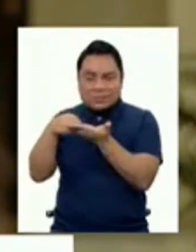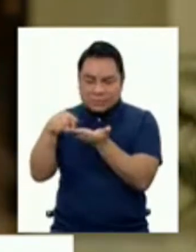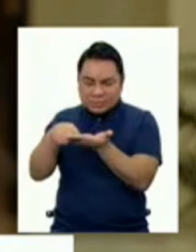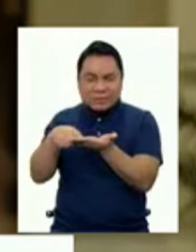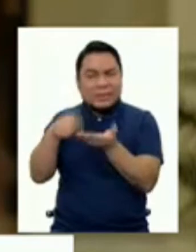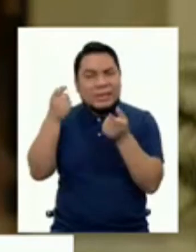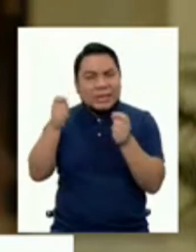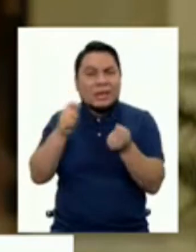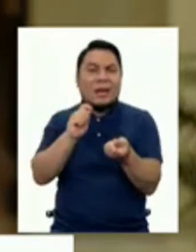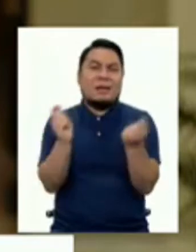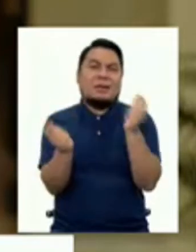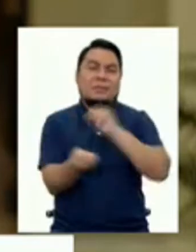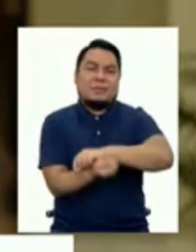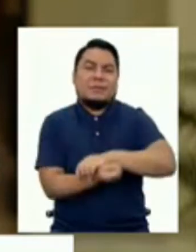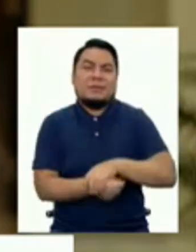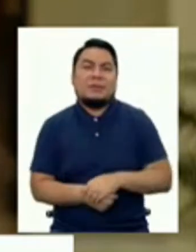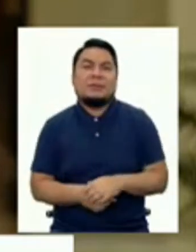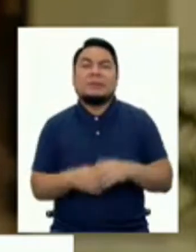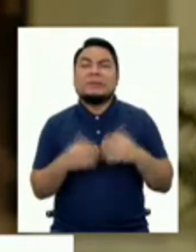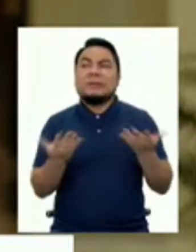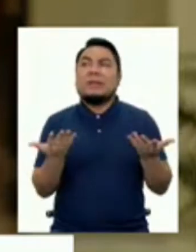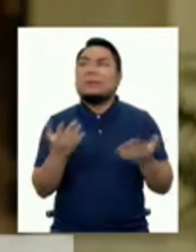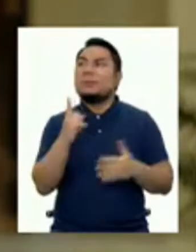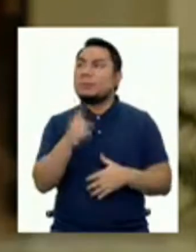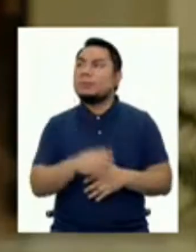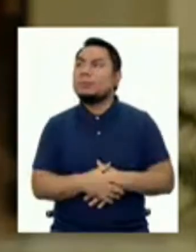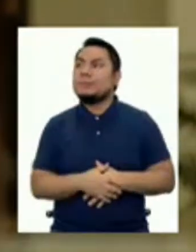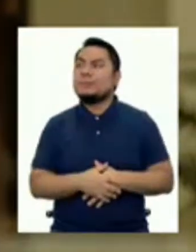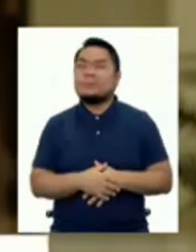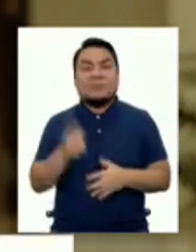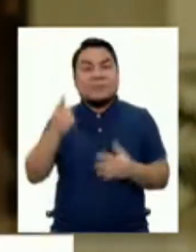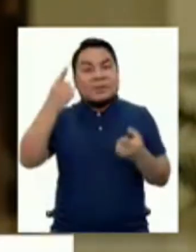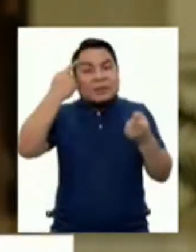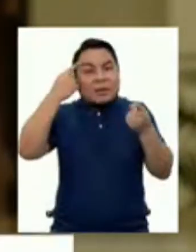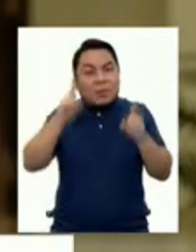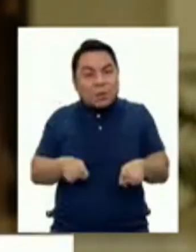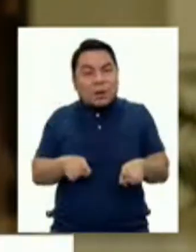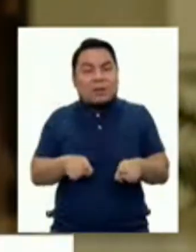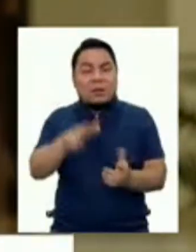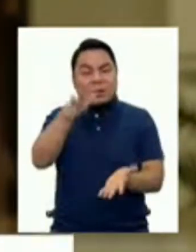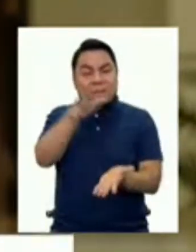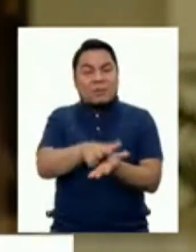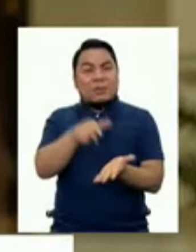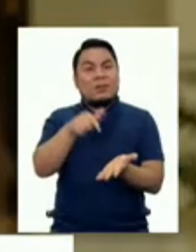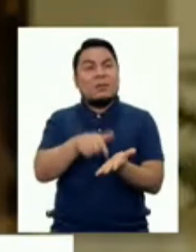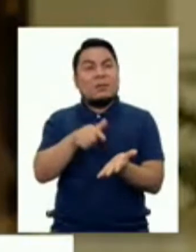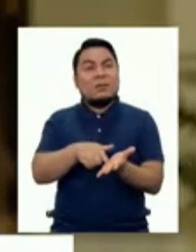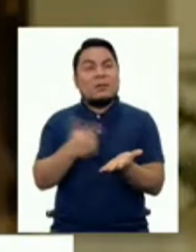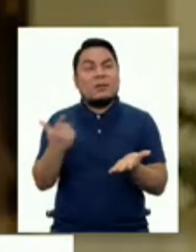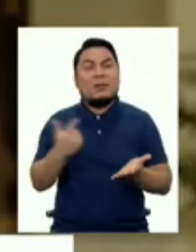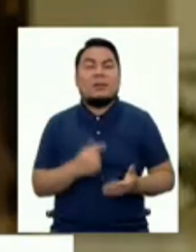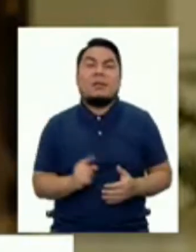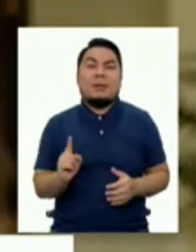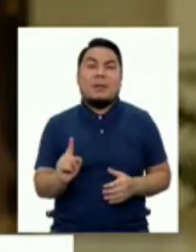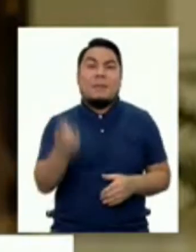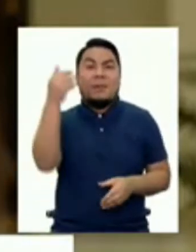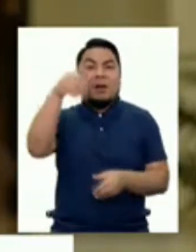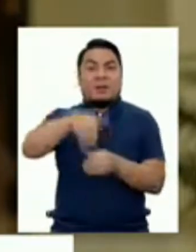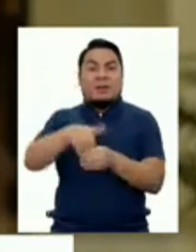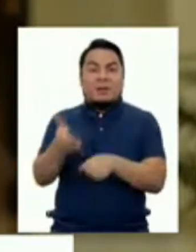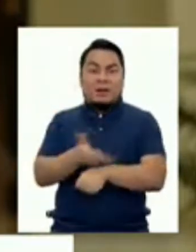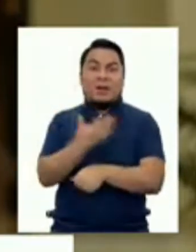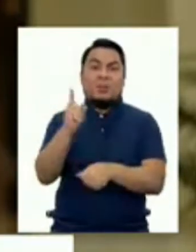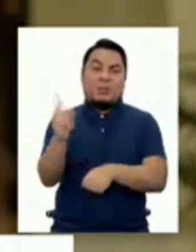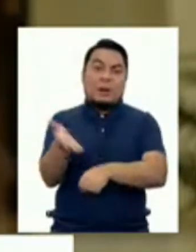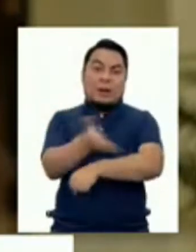cambiar ya un acuerdo aprobado en primera votación por el Congreso